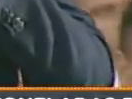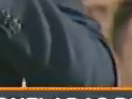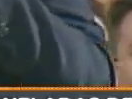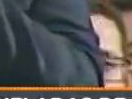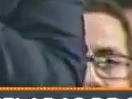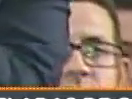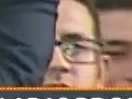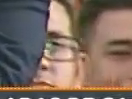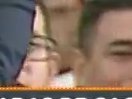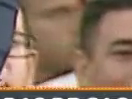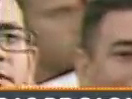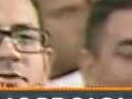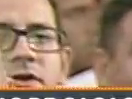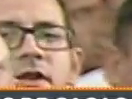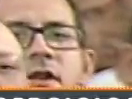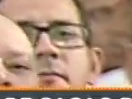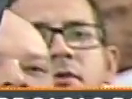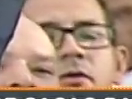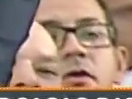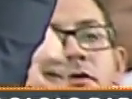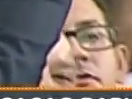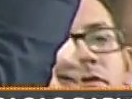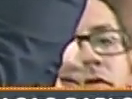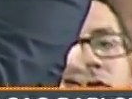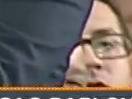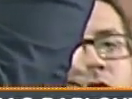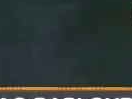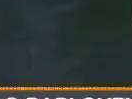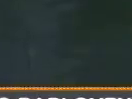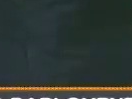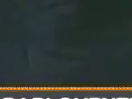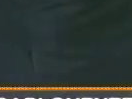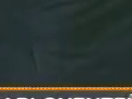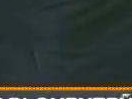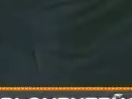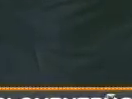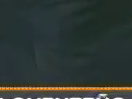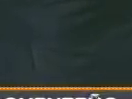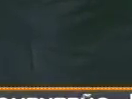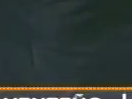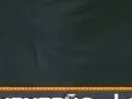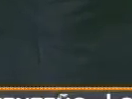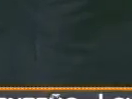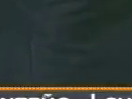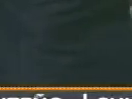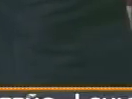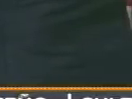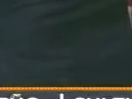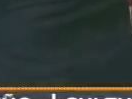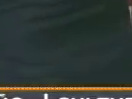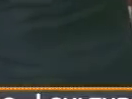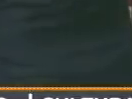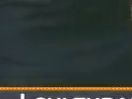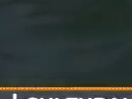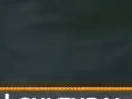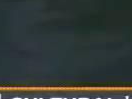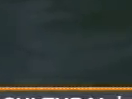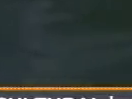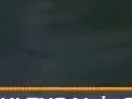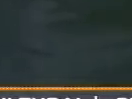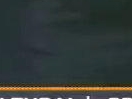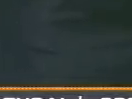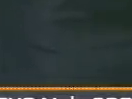en el fondo es lo que usted dice, el imperialismo no es más que un tigre de papel. Y le ha tocado al pueblo